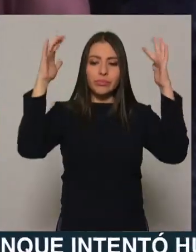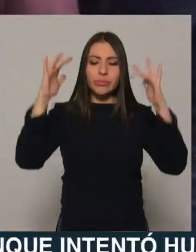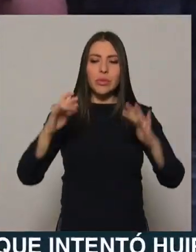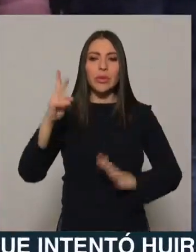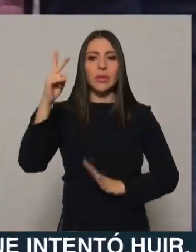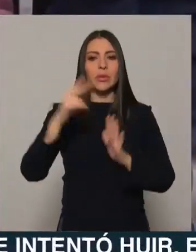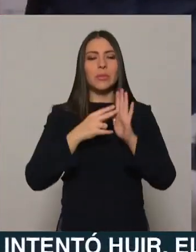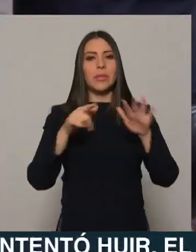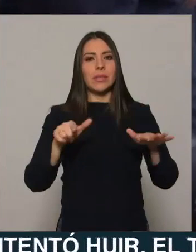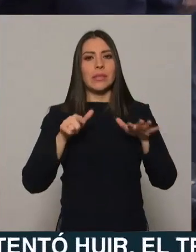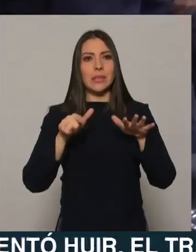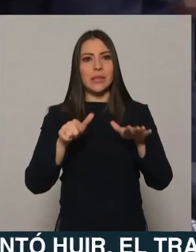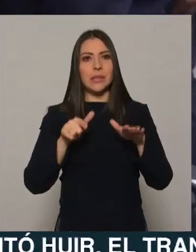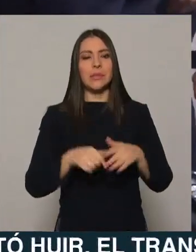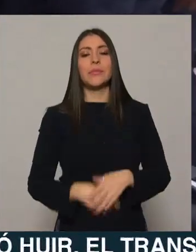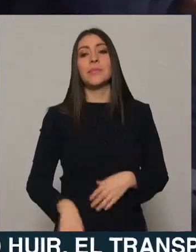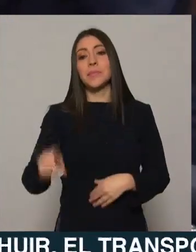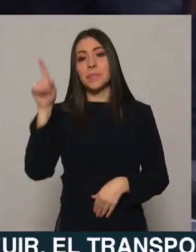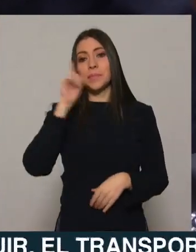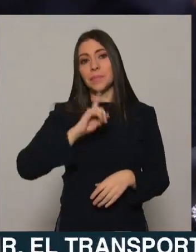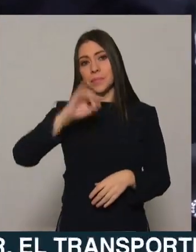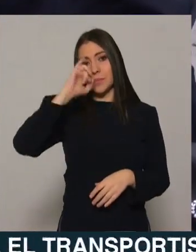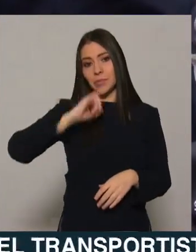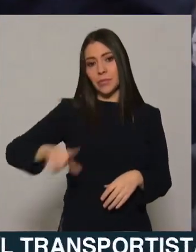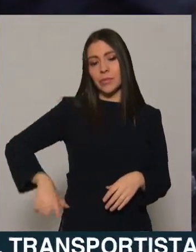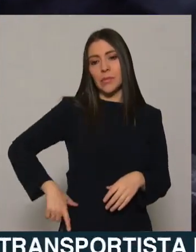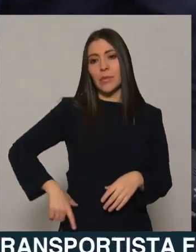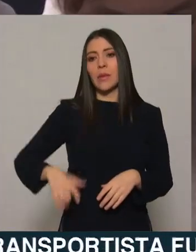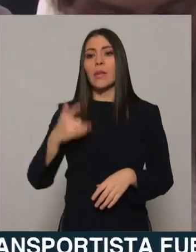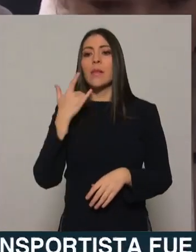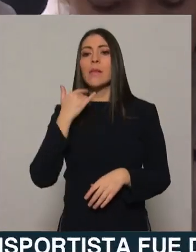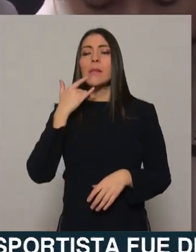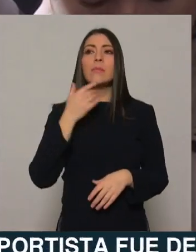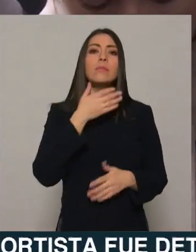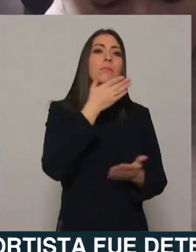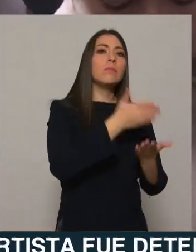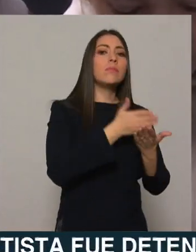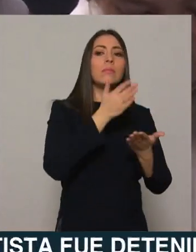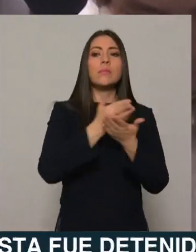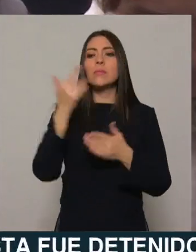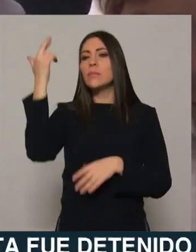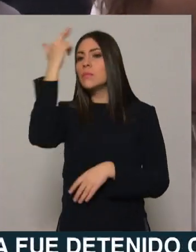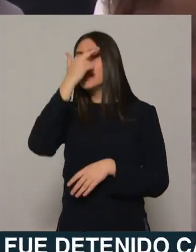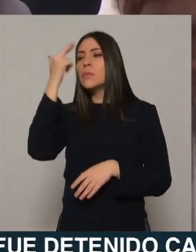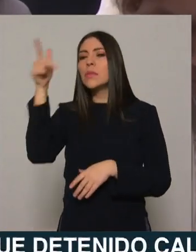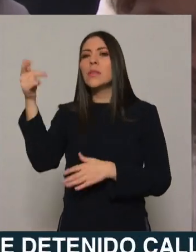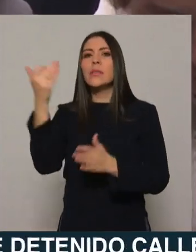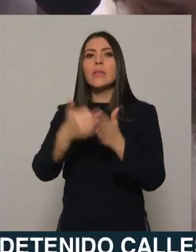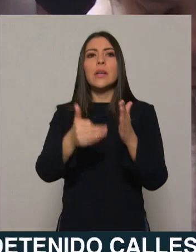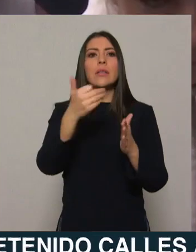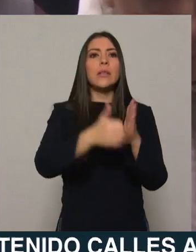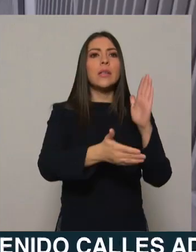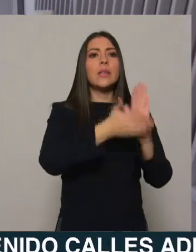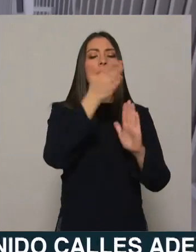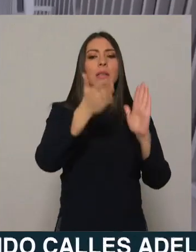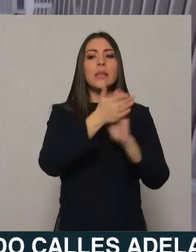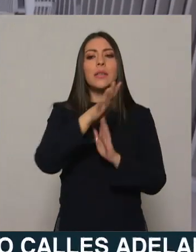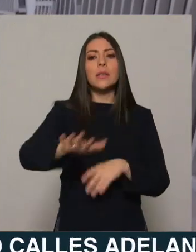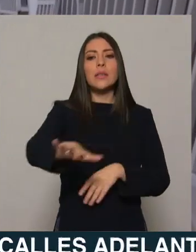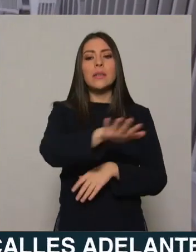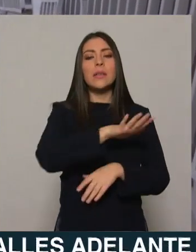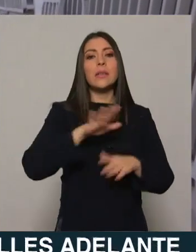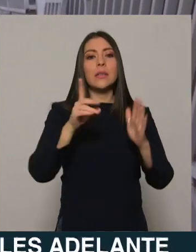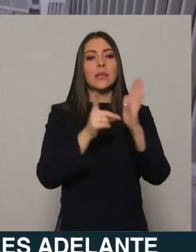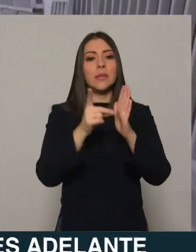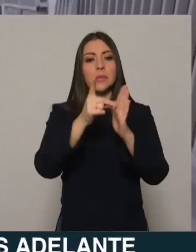La jefa de gobierno, Claudia Sheinbaum, realizó un recorrido de supervisión por las obras que aún quedan pendientes por terminar en la unidad